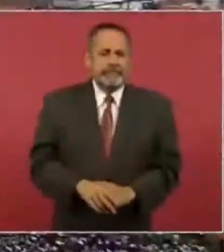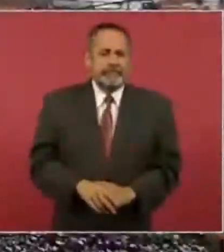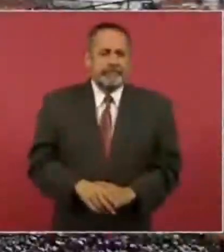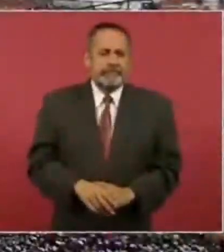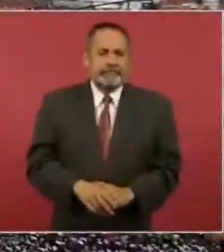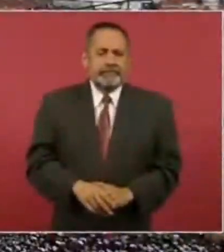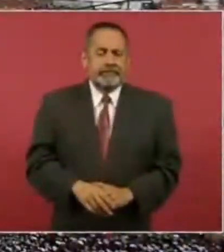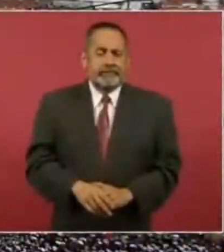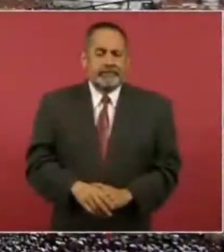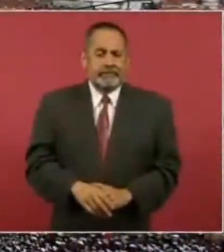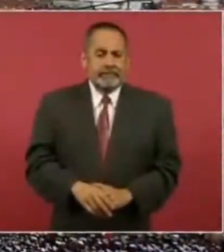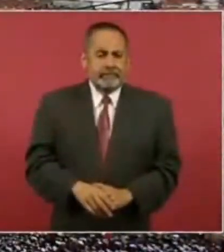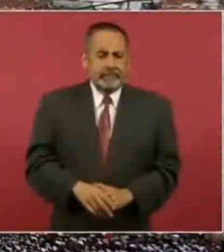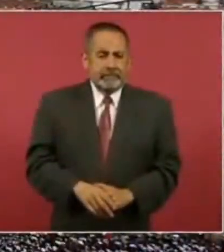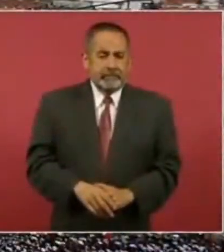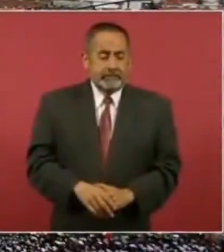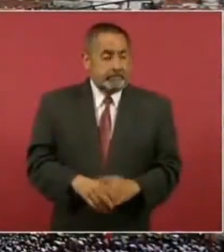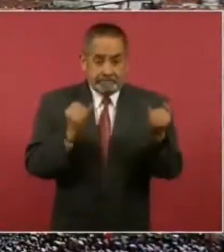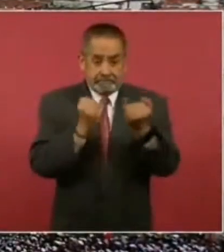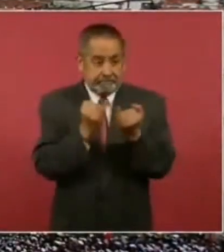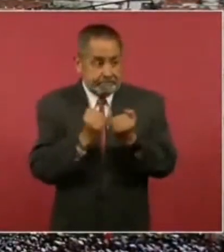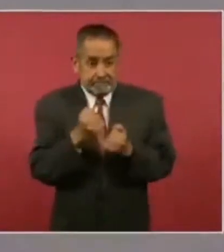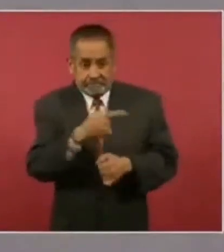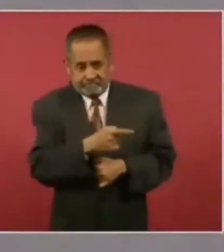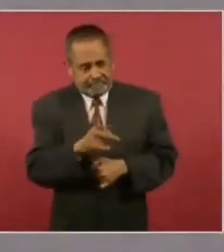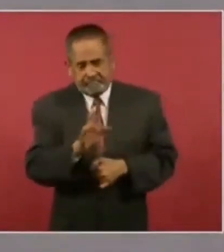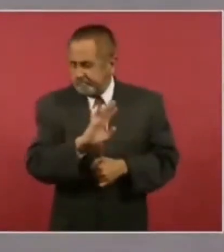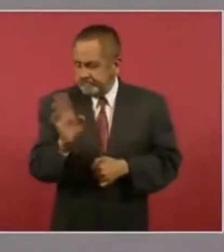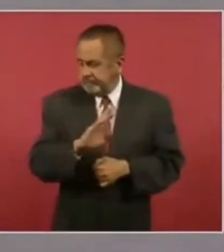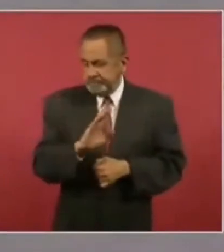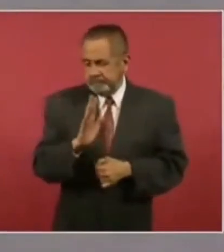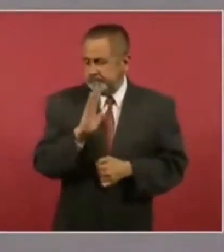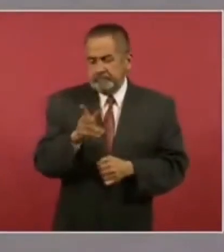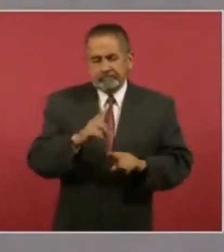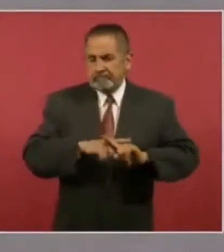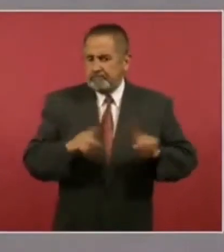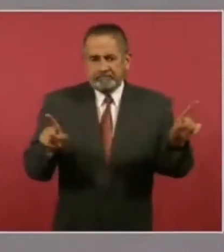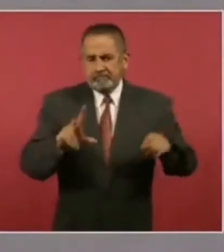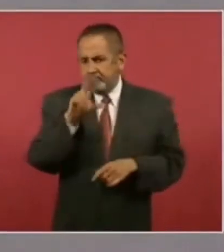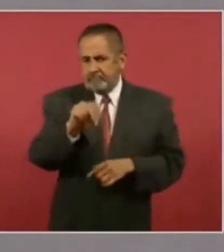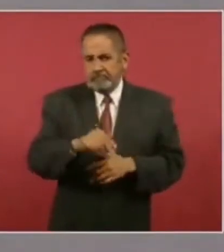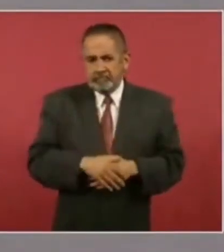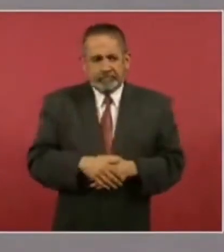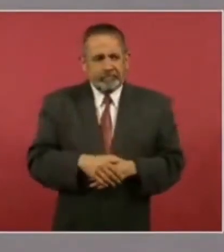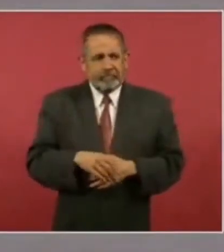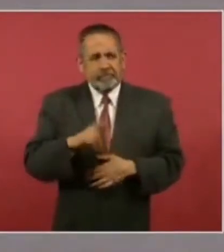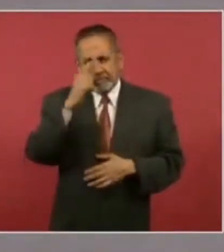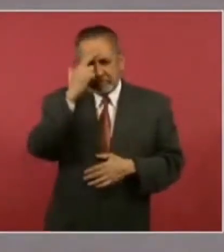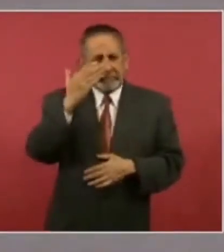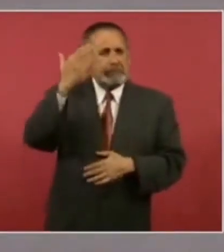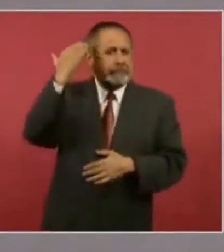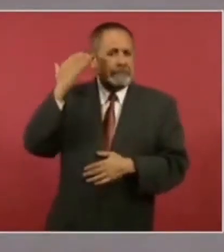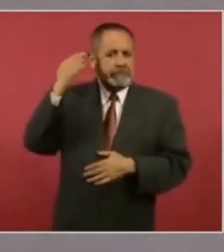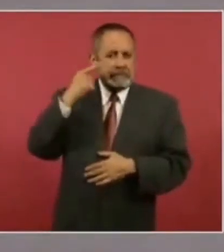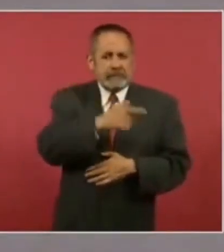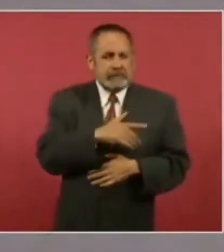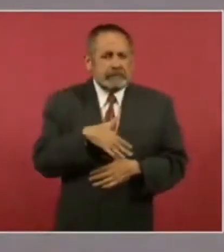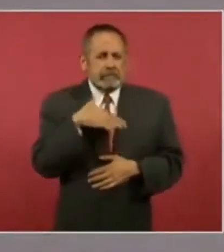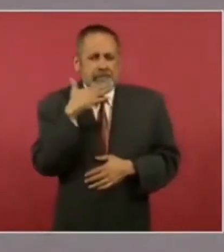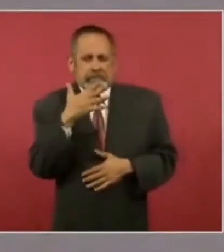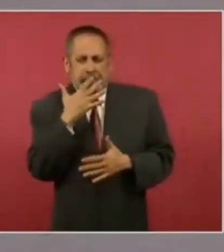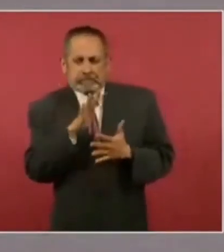Que ya no es el tiempo de los vínculos